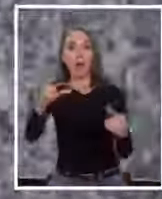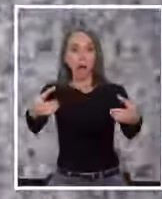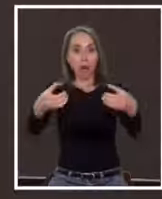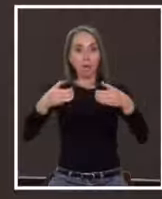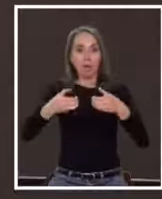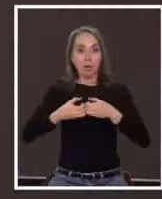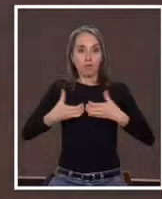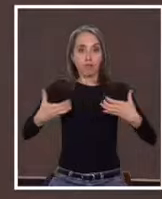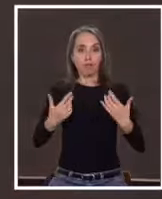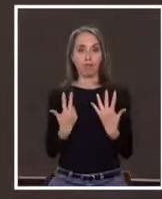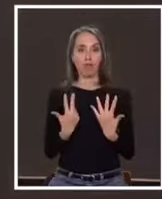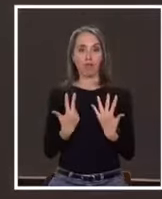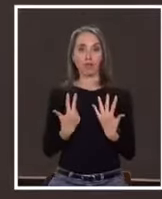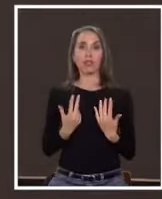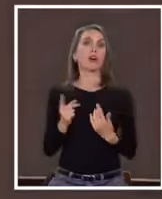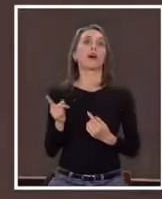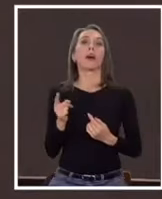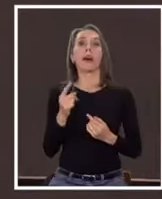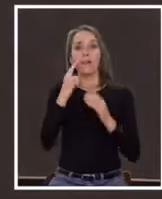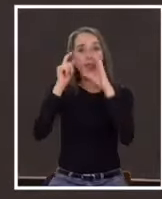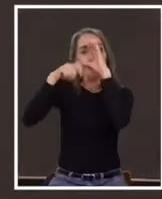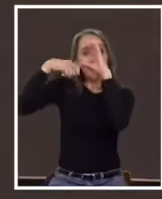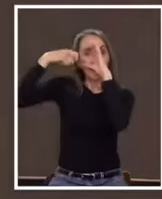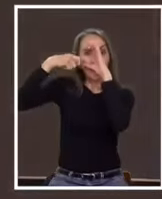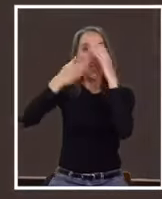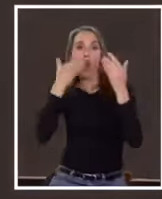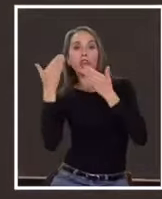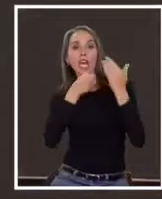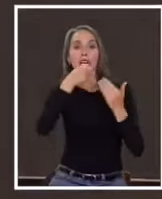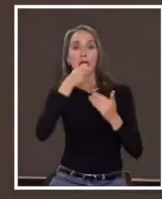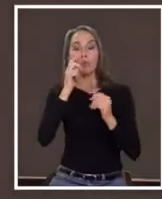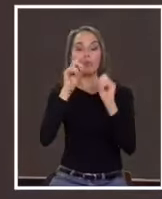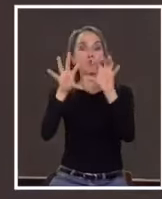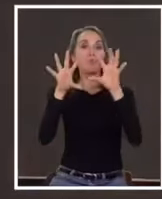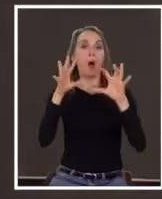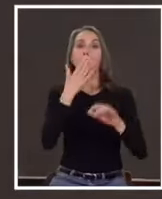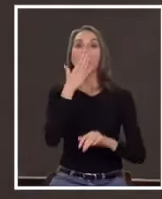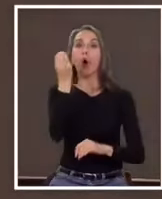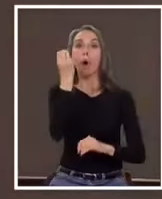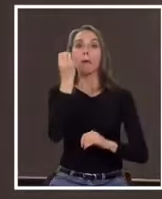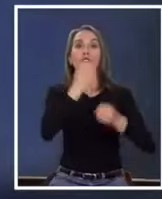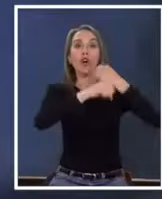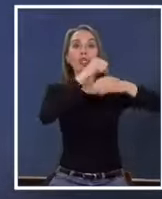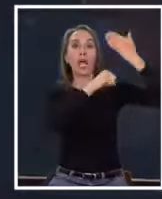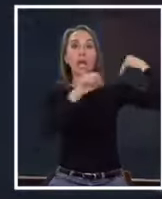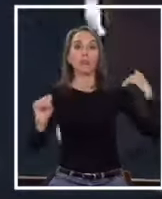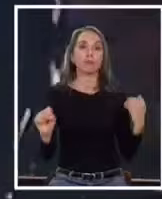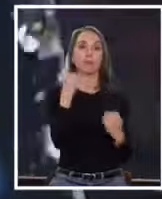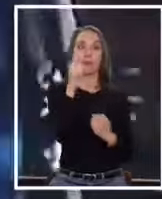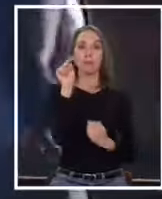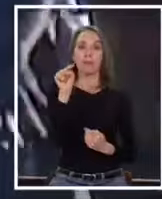que veremos a continuación es uno de los videoclips más fantásticos que se han realizado en todos los tiempos.